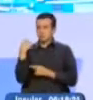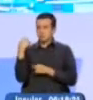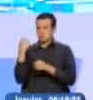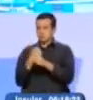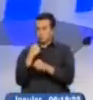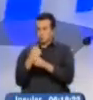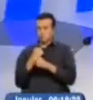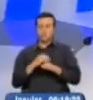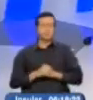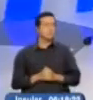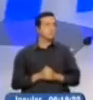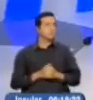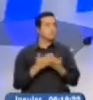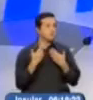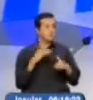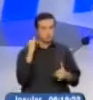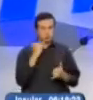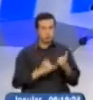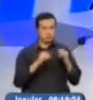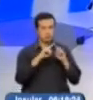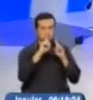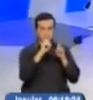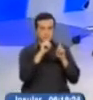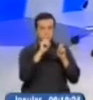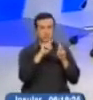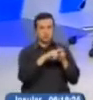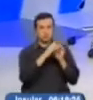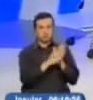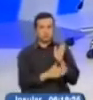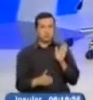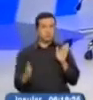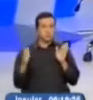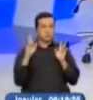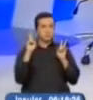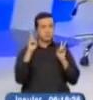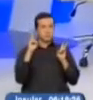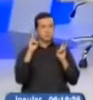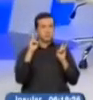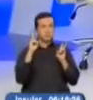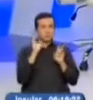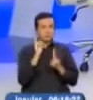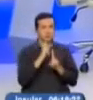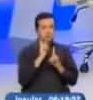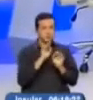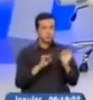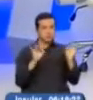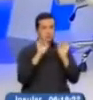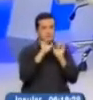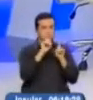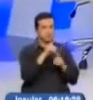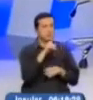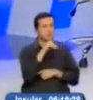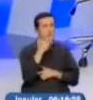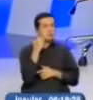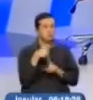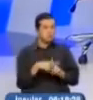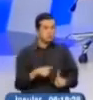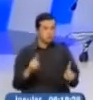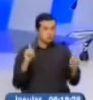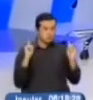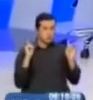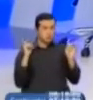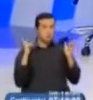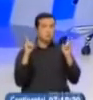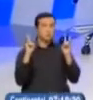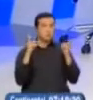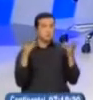trabajo. Esta es la última pregunta antes de comenzar con el tema central, pero te la tengo que hacer. ¿Cuál es la diferencia